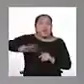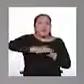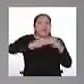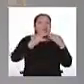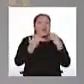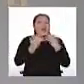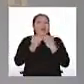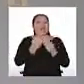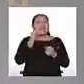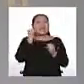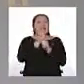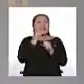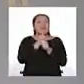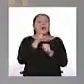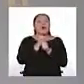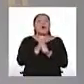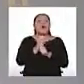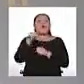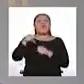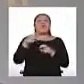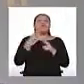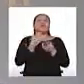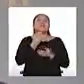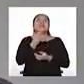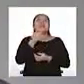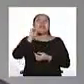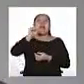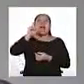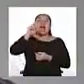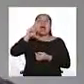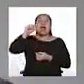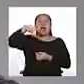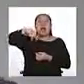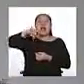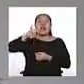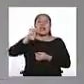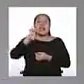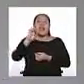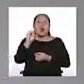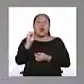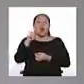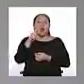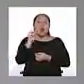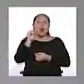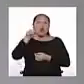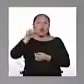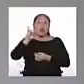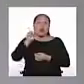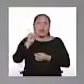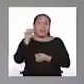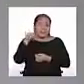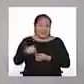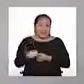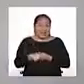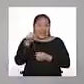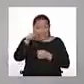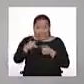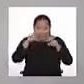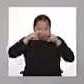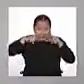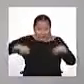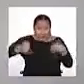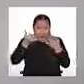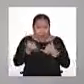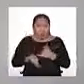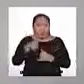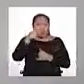gracias al trabajo de quienes practican la arqueología. Y sobre eso trata nuestro reto el día de hoy. Se